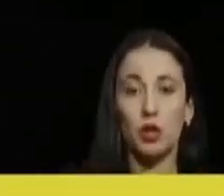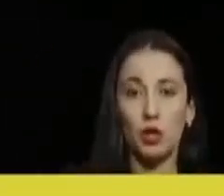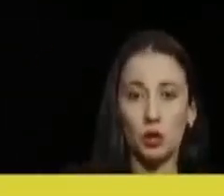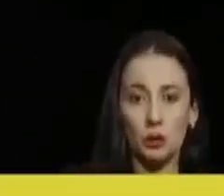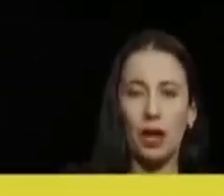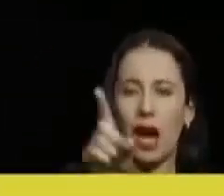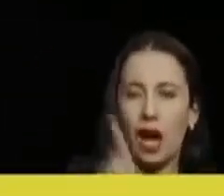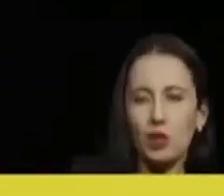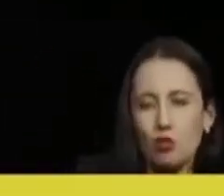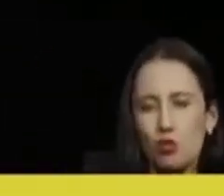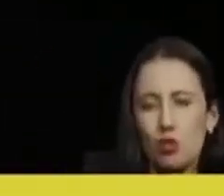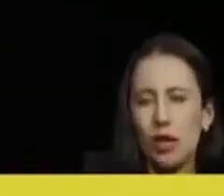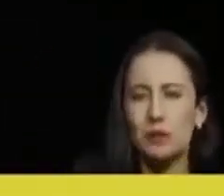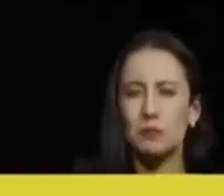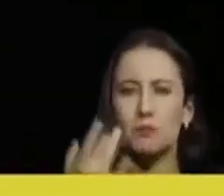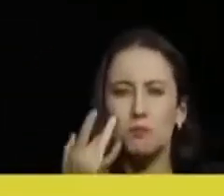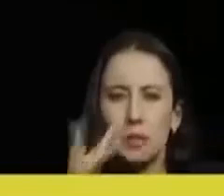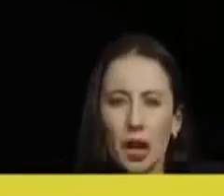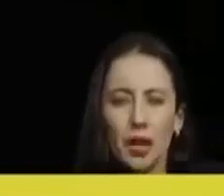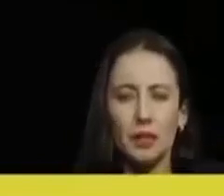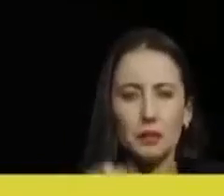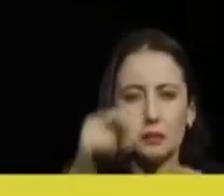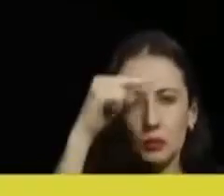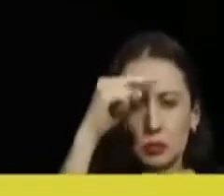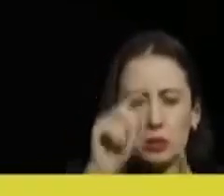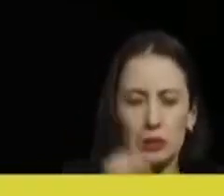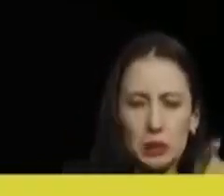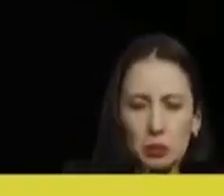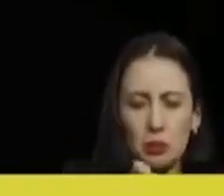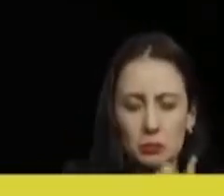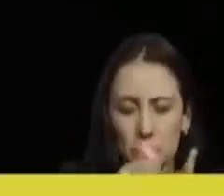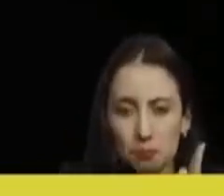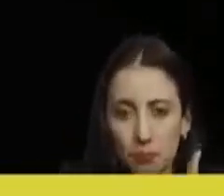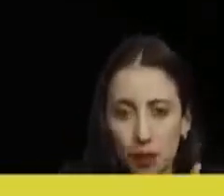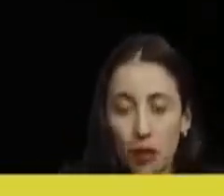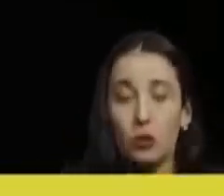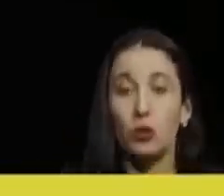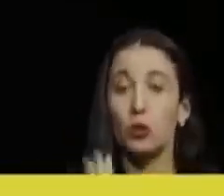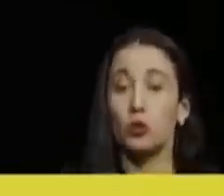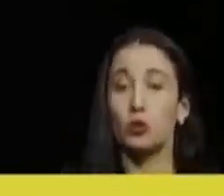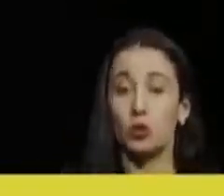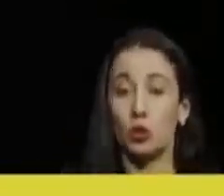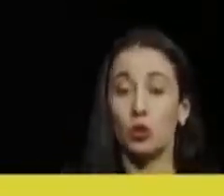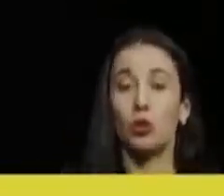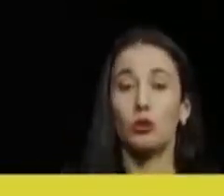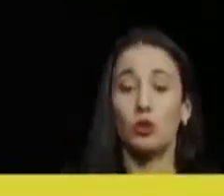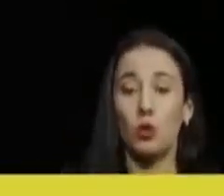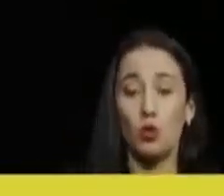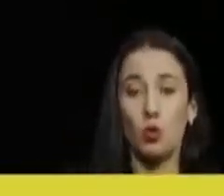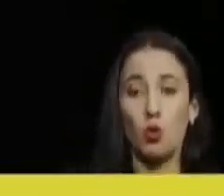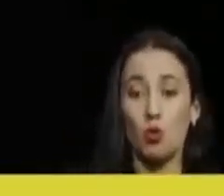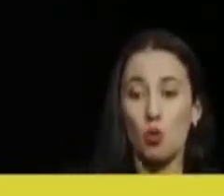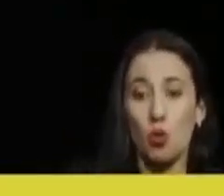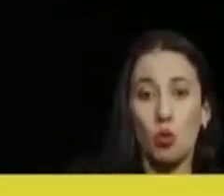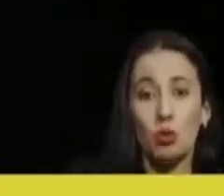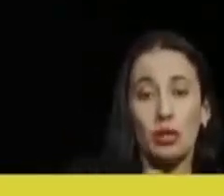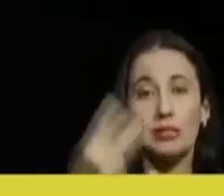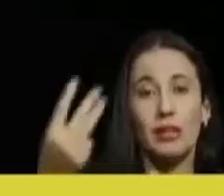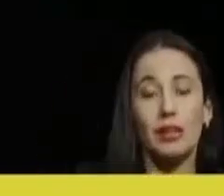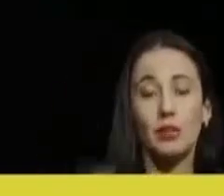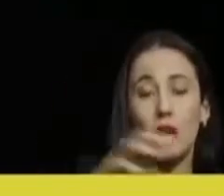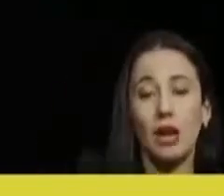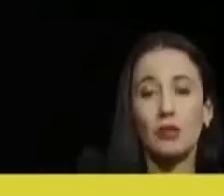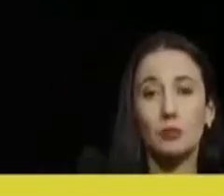novedad, que para esto queremos recalcar que nuestras juntas provinciales electorales